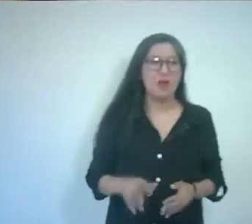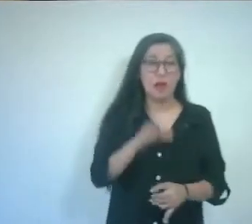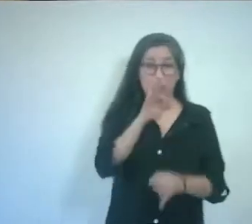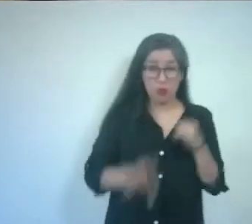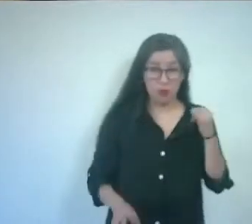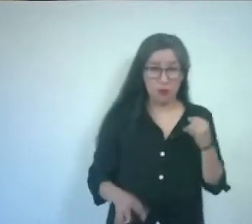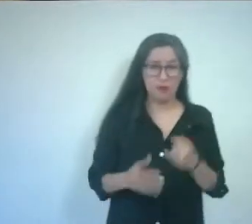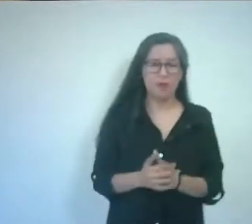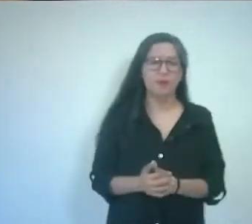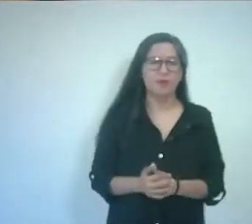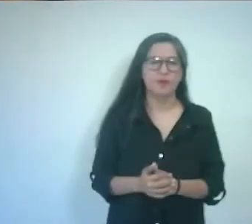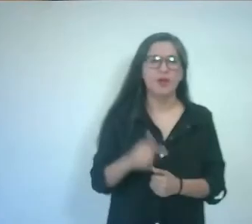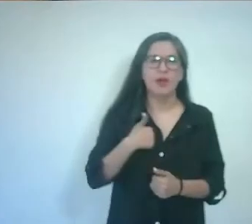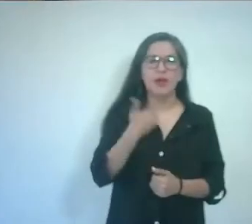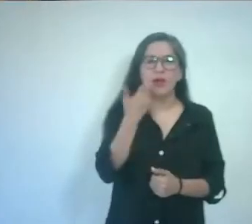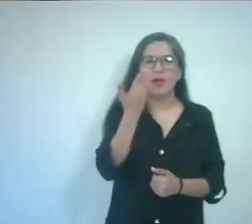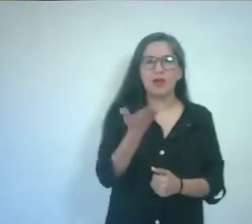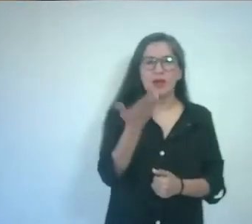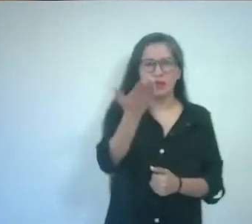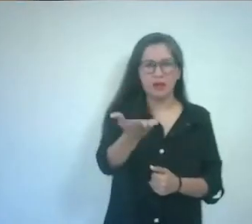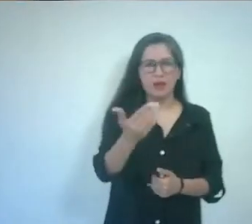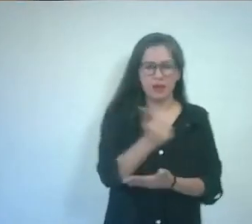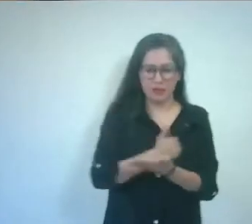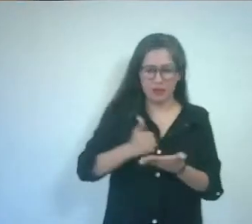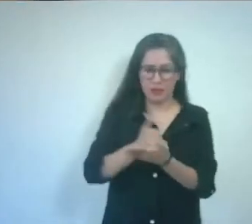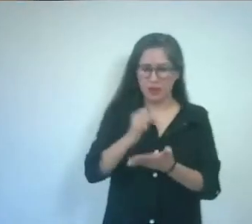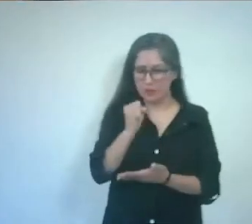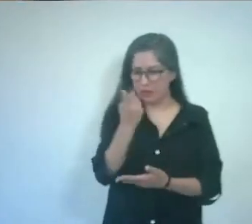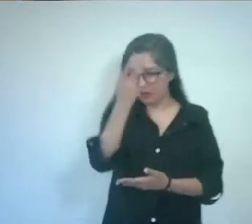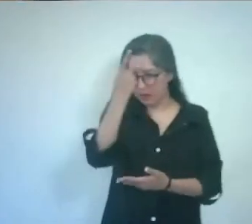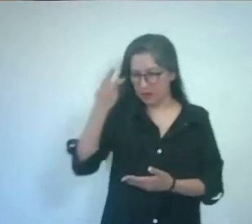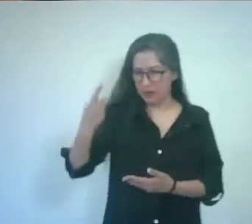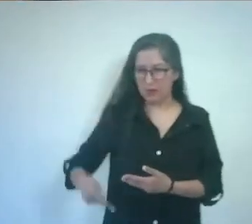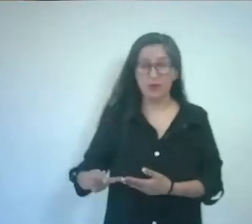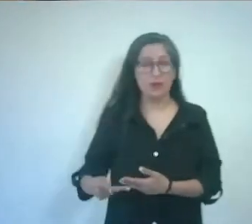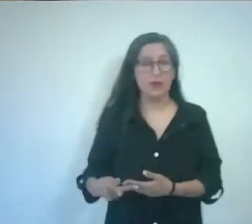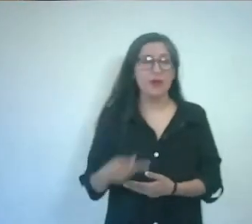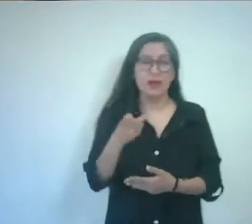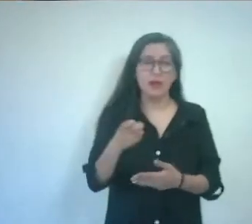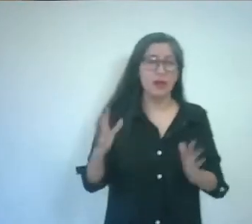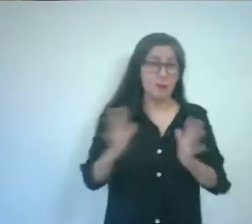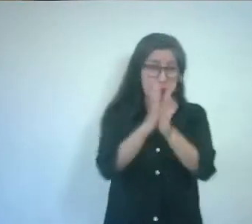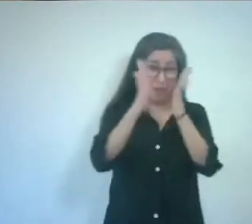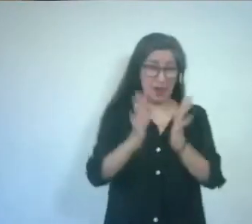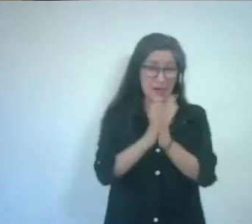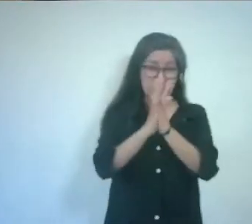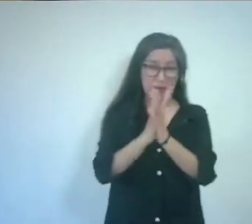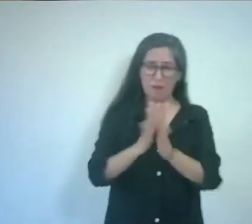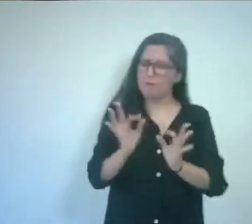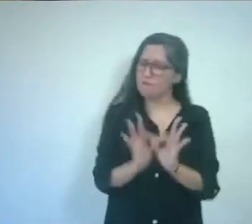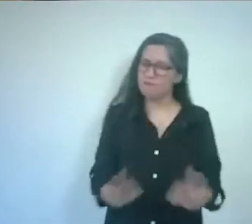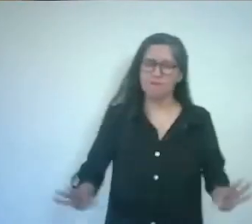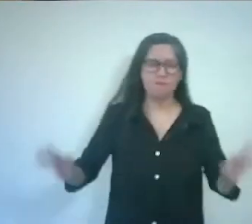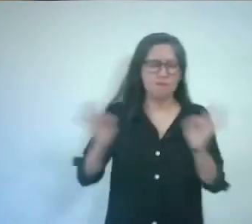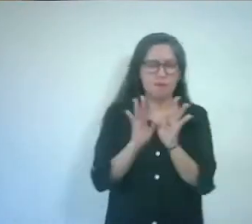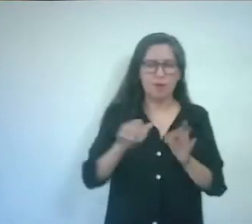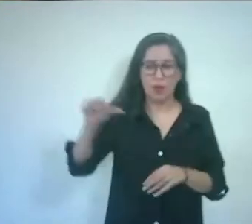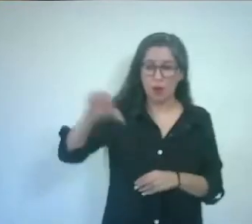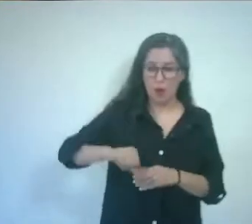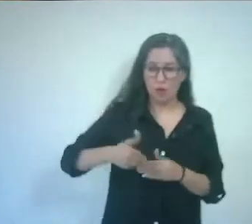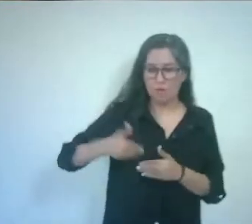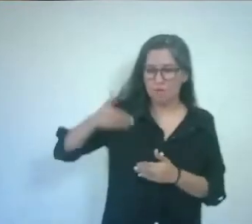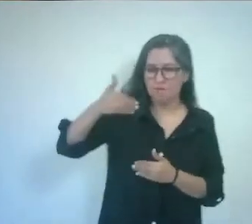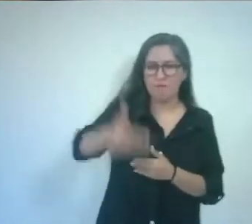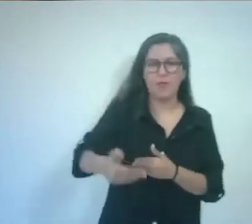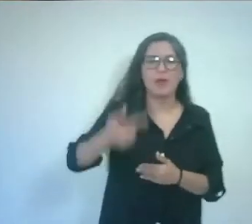Finalmente, quiero señalar a la ciudadanía potosina la trascendencia de su participación el día de hoy, para